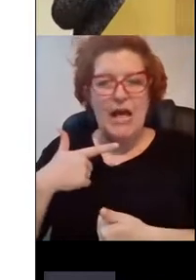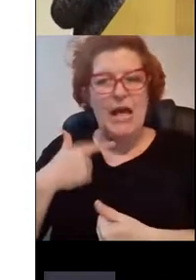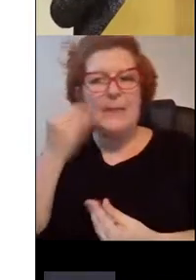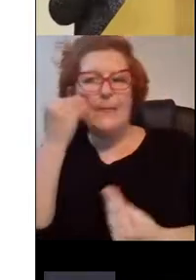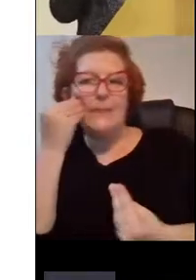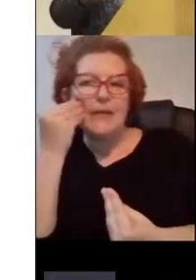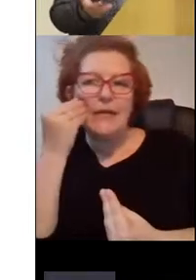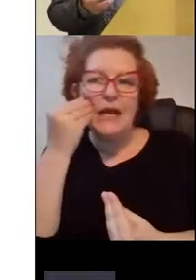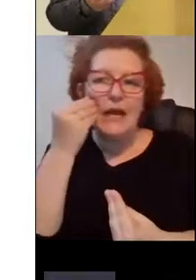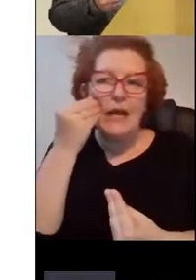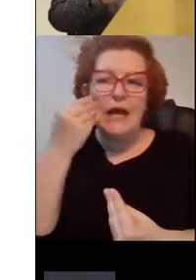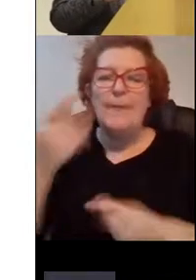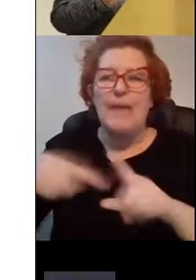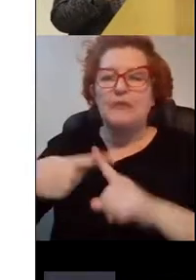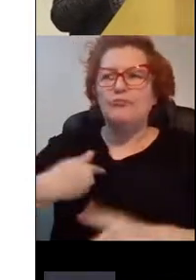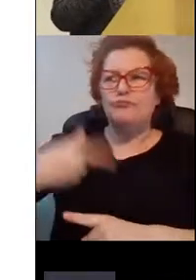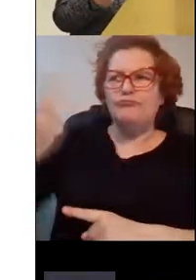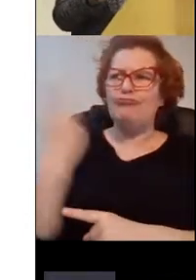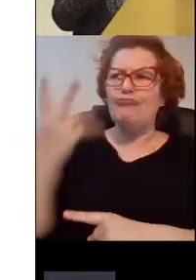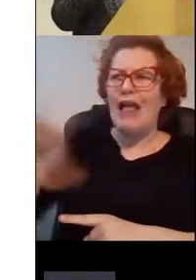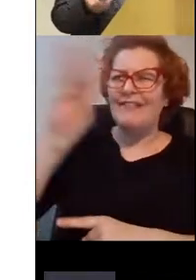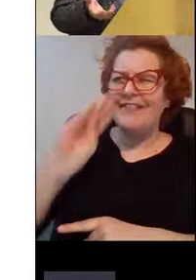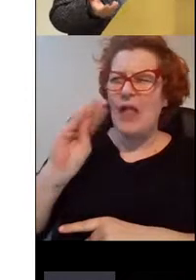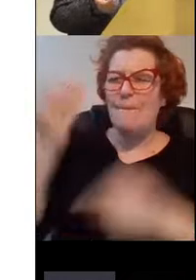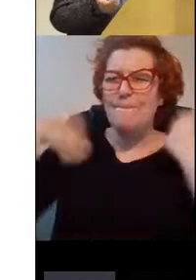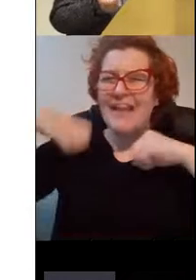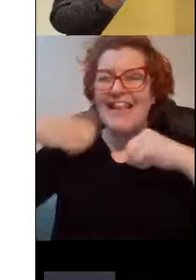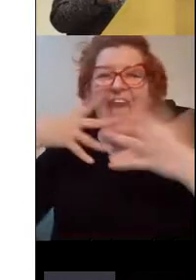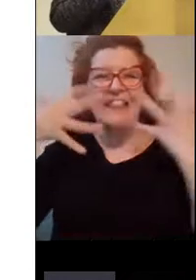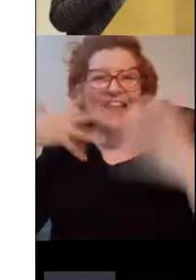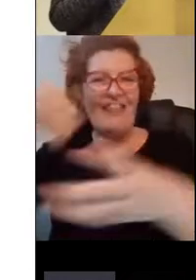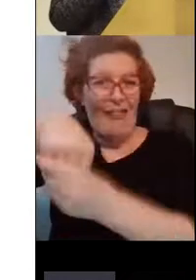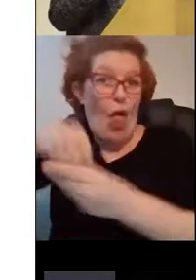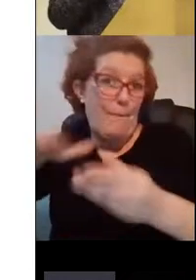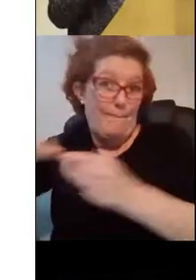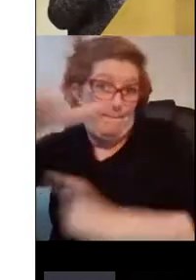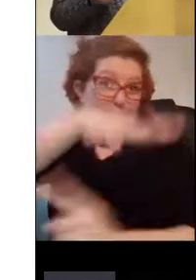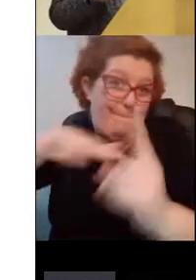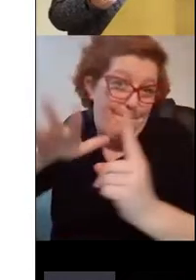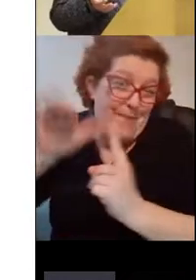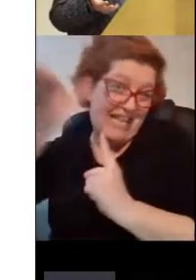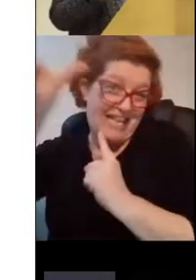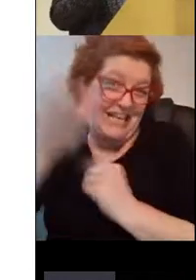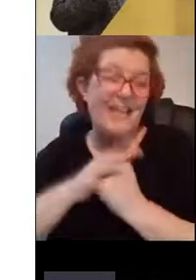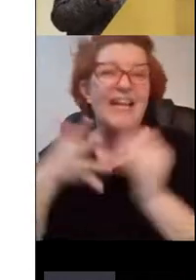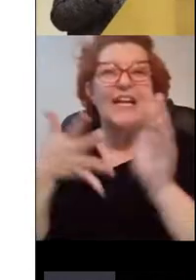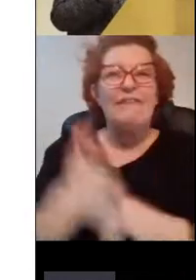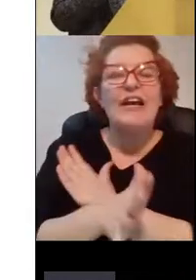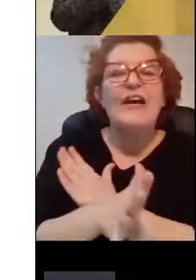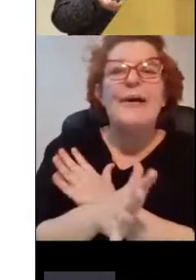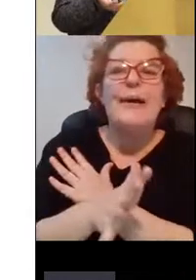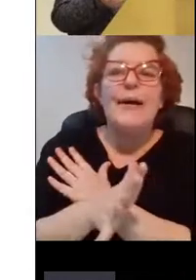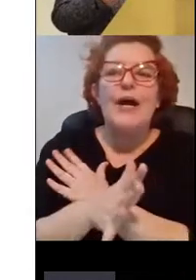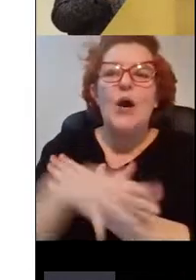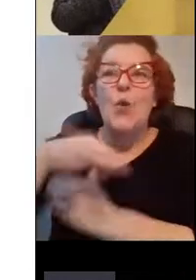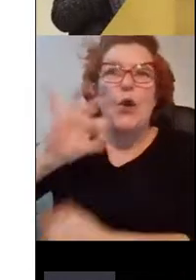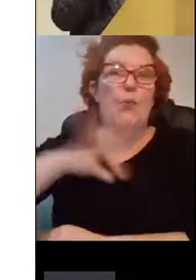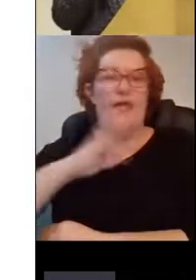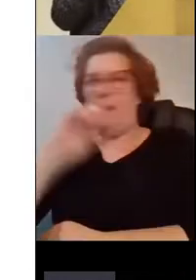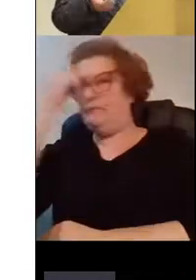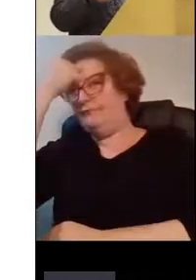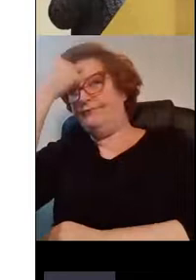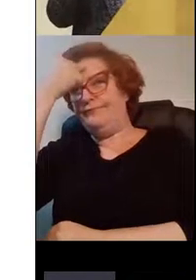y entendemos que las prácticas artísticas en el paisaje solo pueden ser concebidas